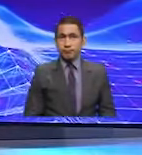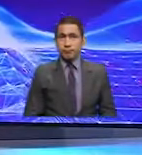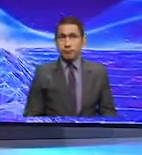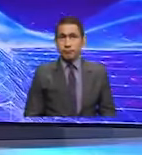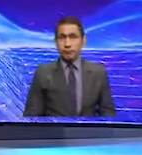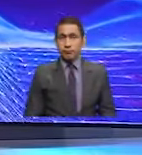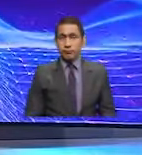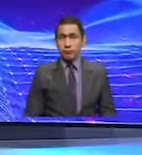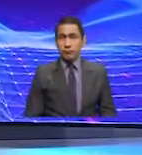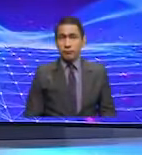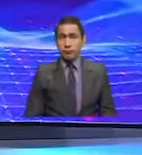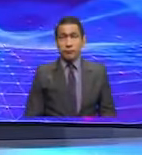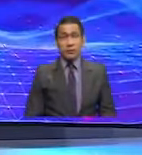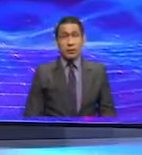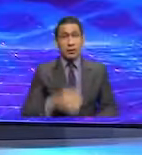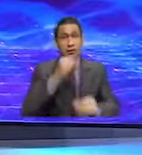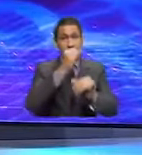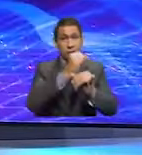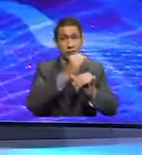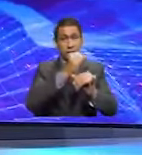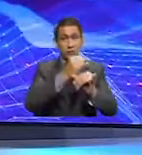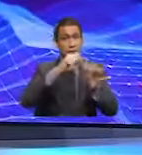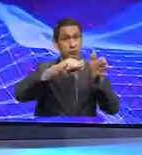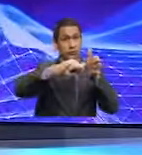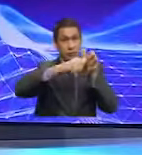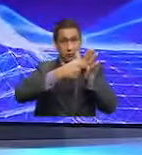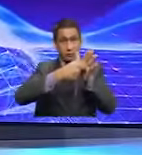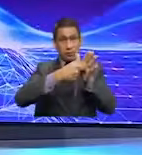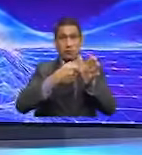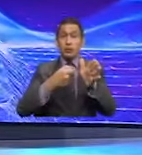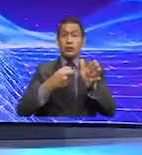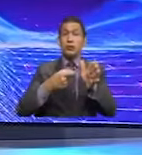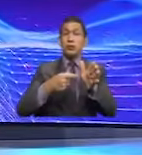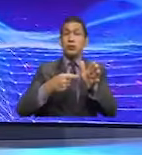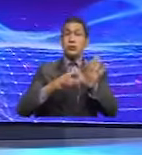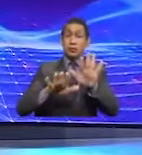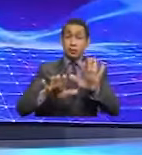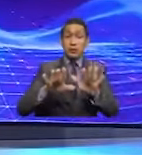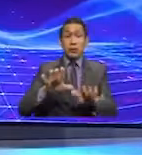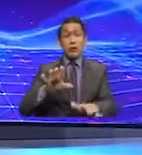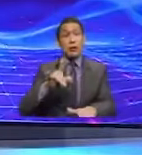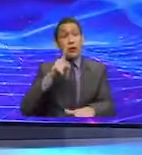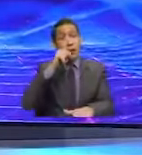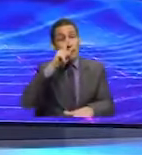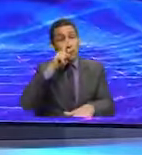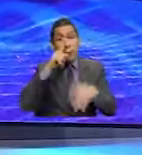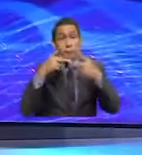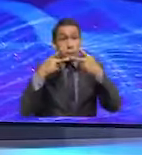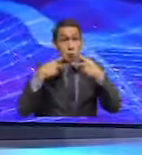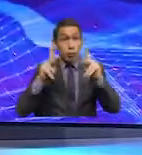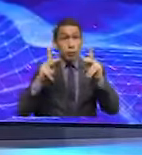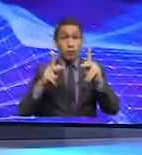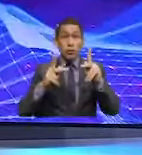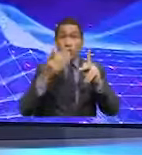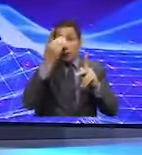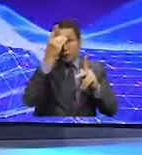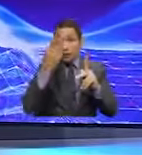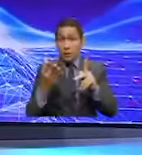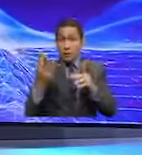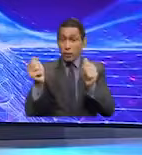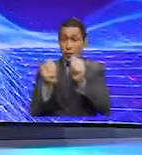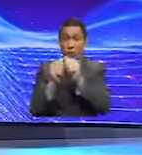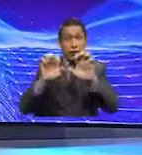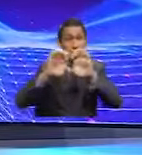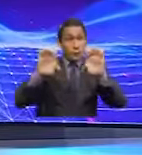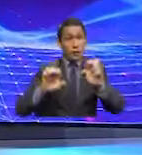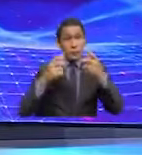La Contraloría dio a conocer que todos aquellos funcionarios públicos que mantienen glosas pendientes con la institución podrán acogerse a un proceso